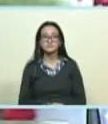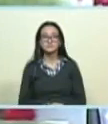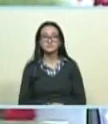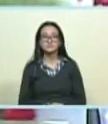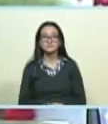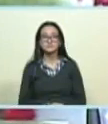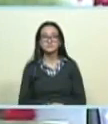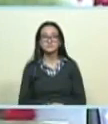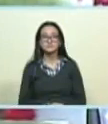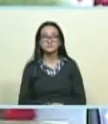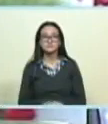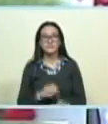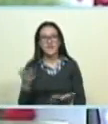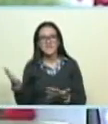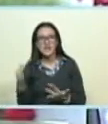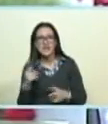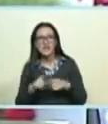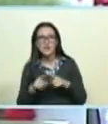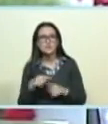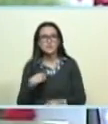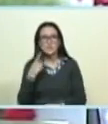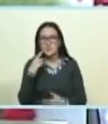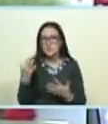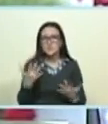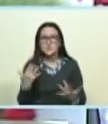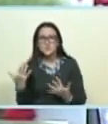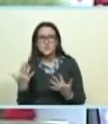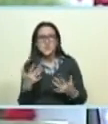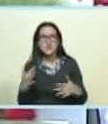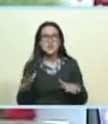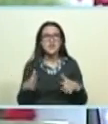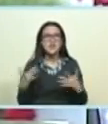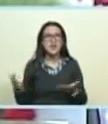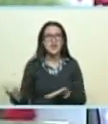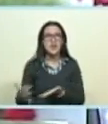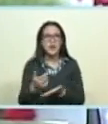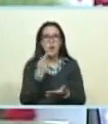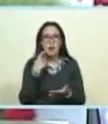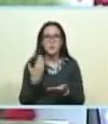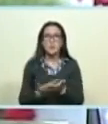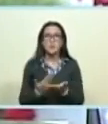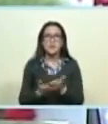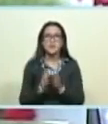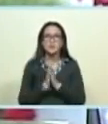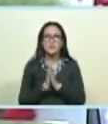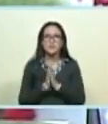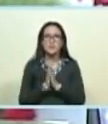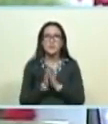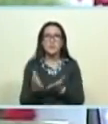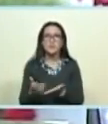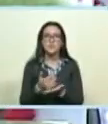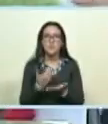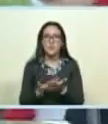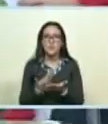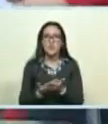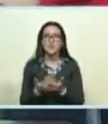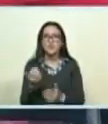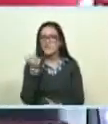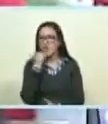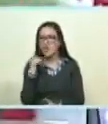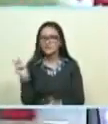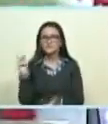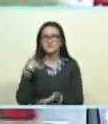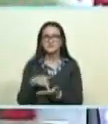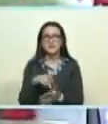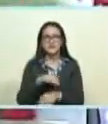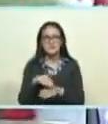¿Qué cosa es eso? ¿Qué traen ustedes? Que los veo alborotados. Alguien que recoja una propuesta allí, por favor. Bien de Valencia, por